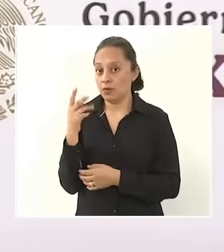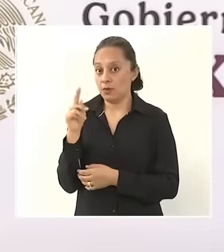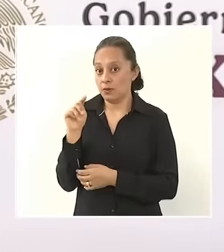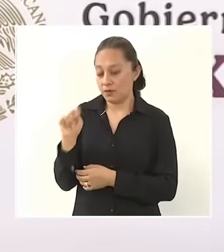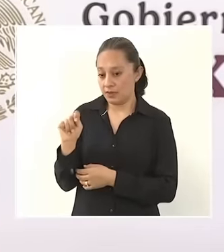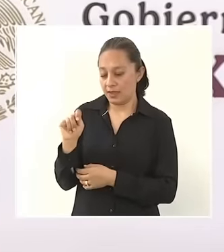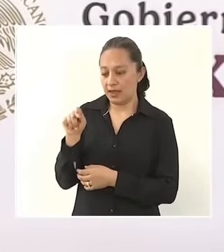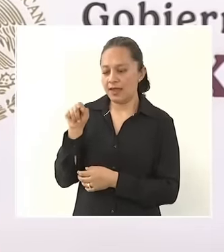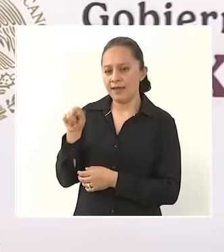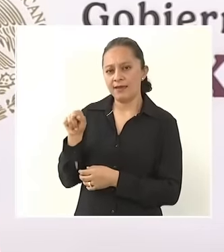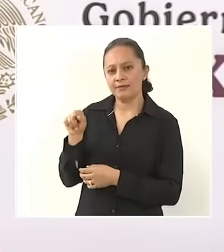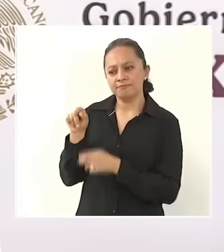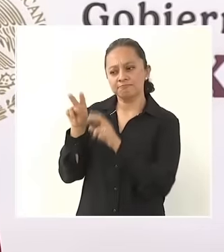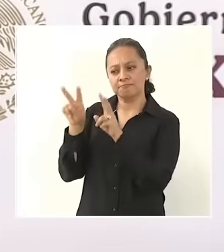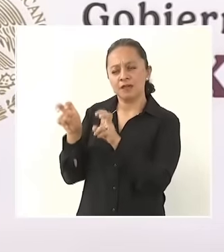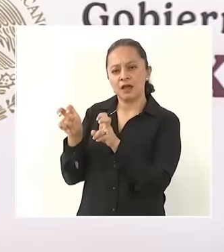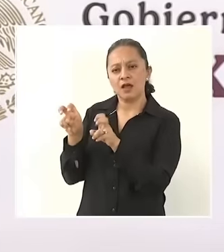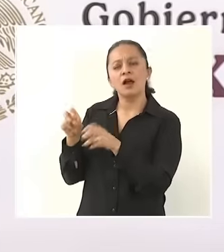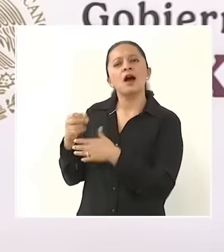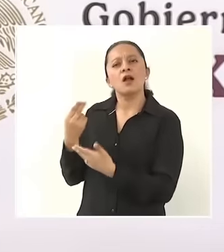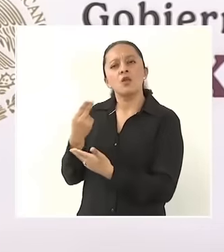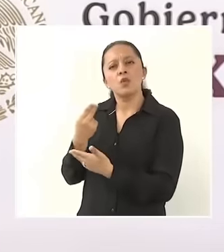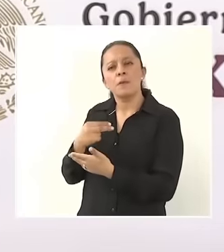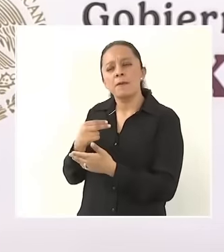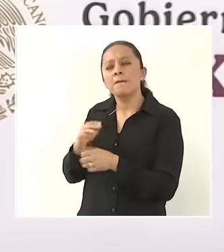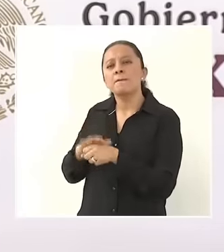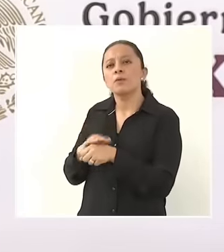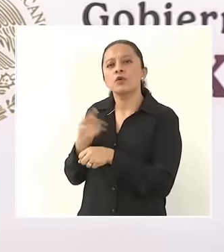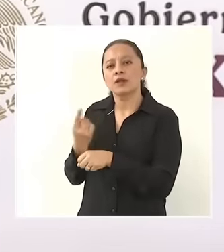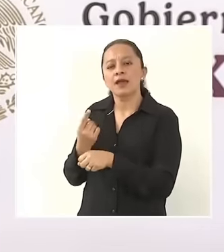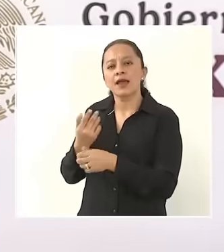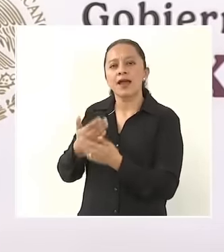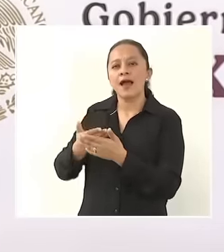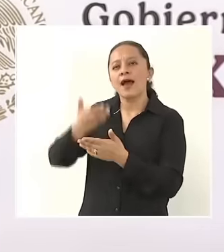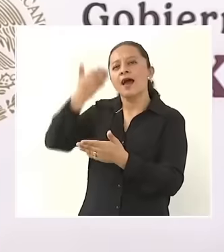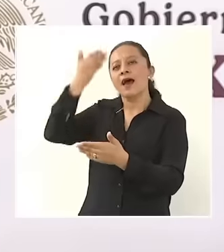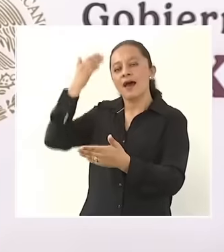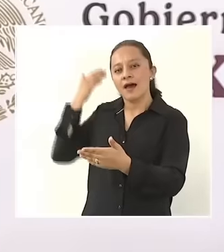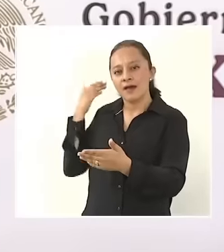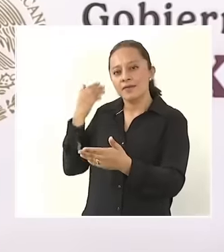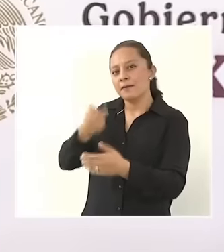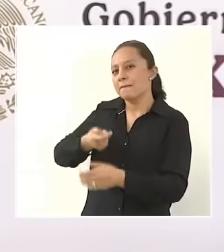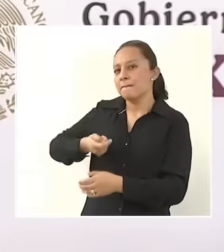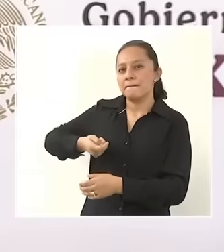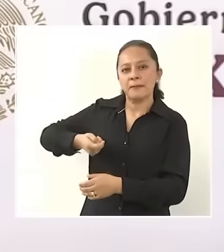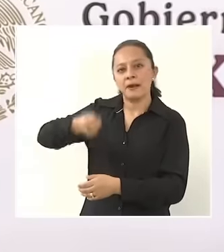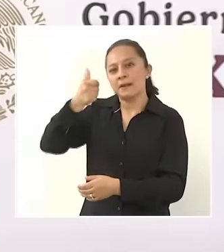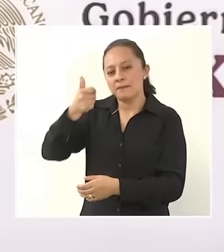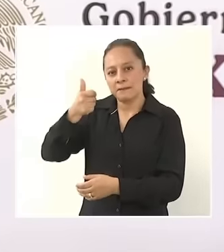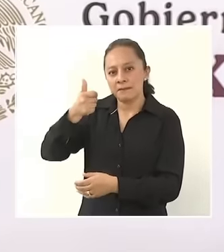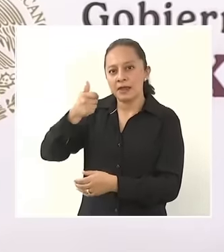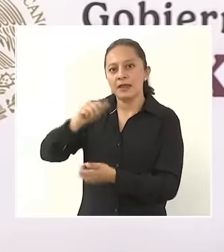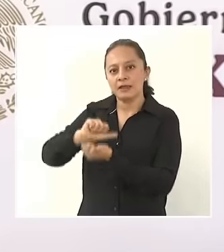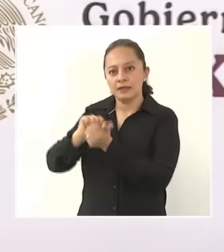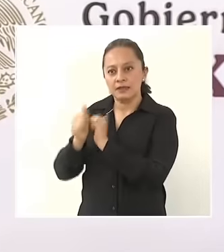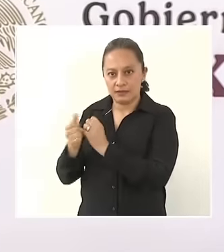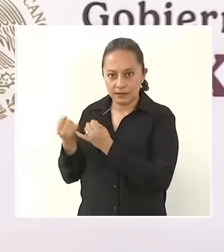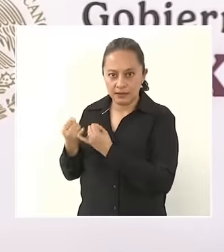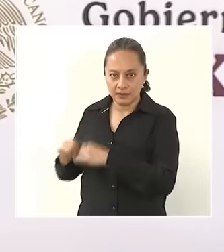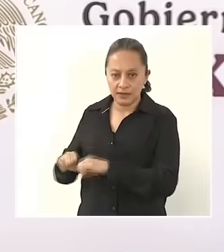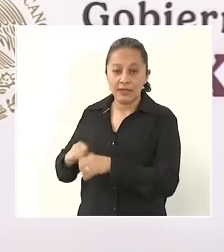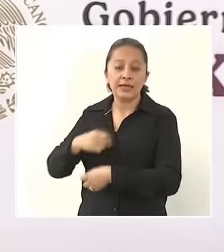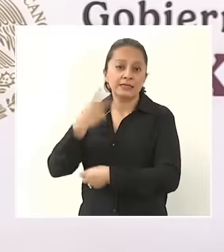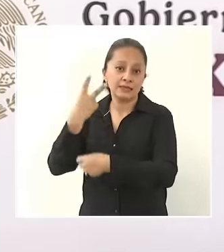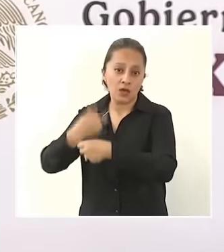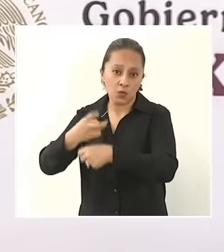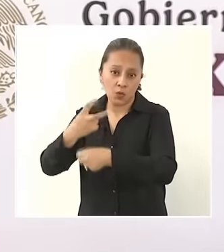le llamamos porque hubo una primera transformación, la independencia. Una segunda transformación